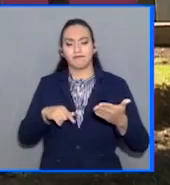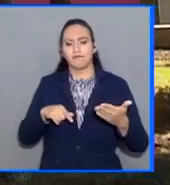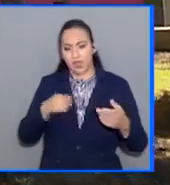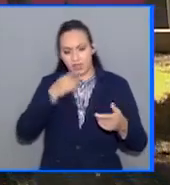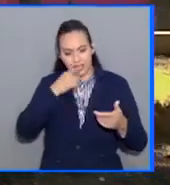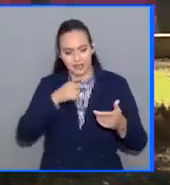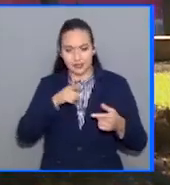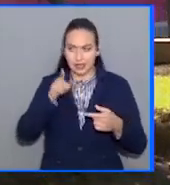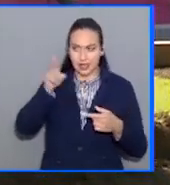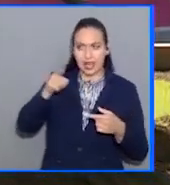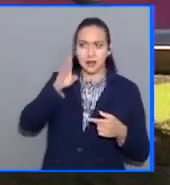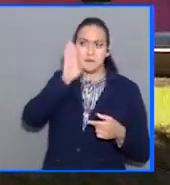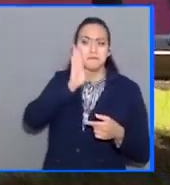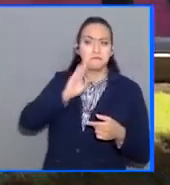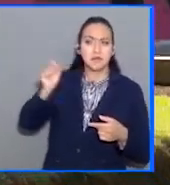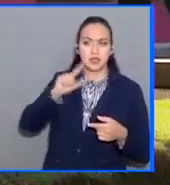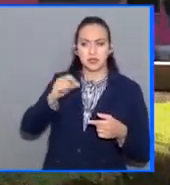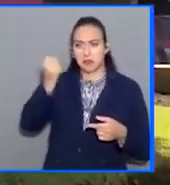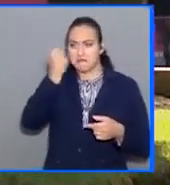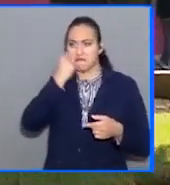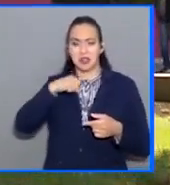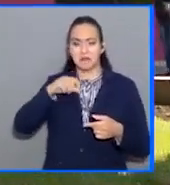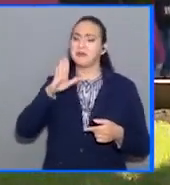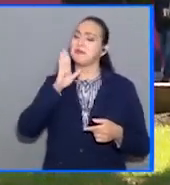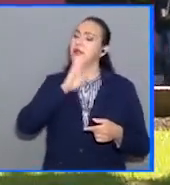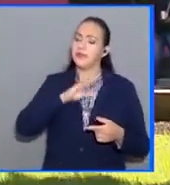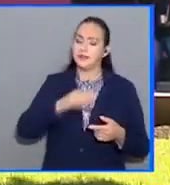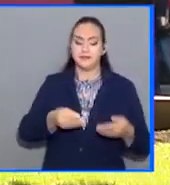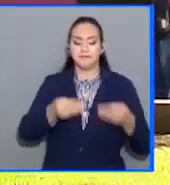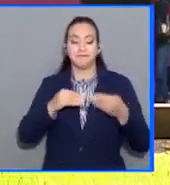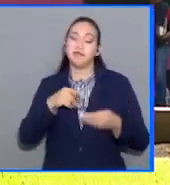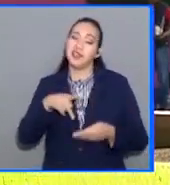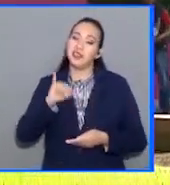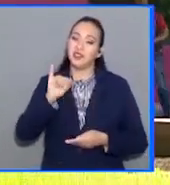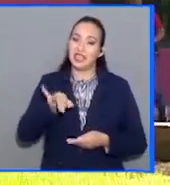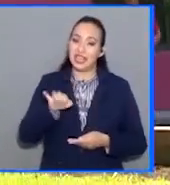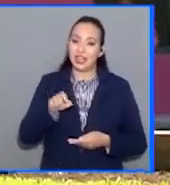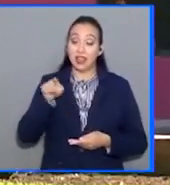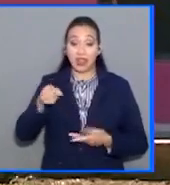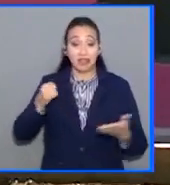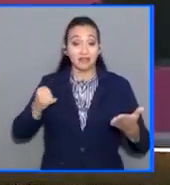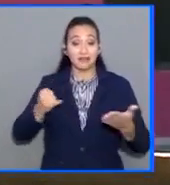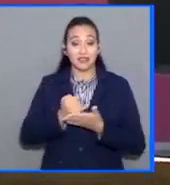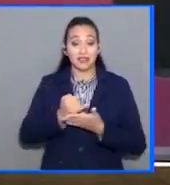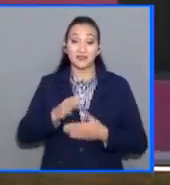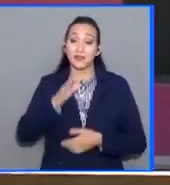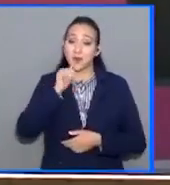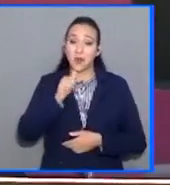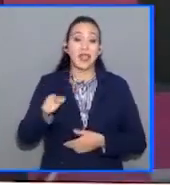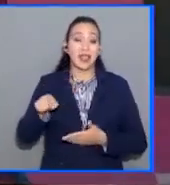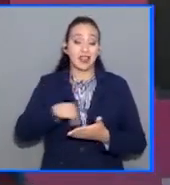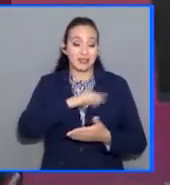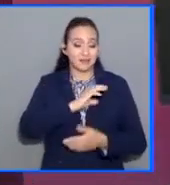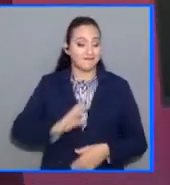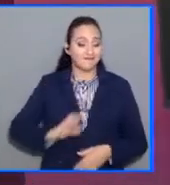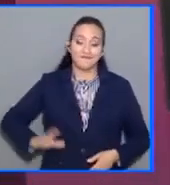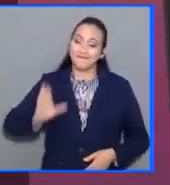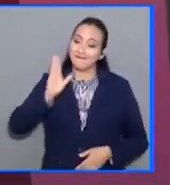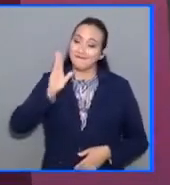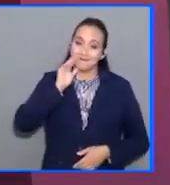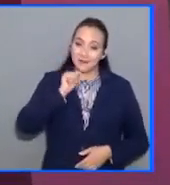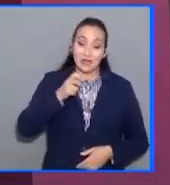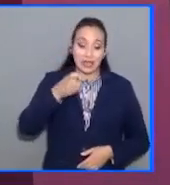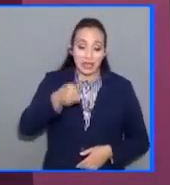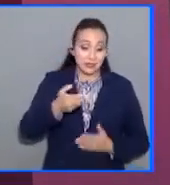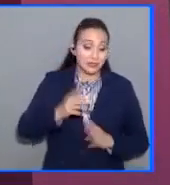Instituto, en el que determinó que el INE carece de competencia para cancelar candidaturas judiciales que fueron consideradas elegibles